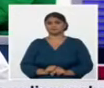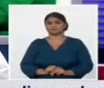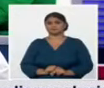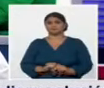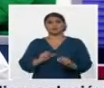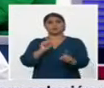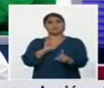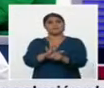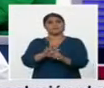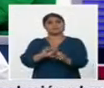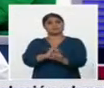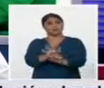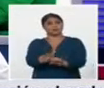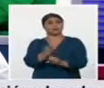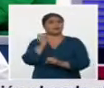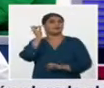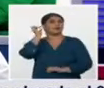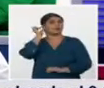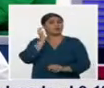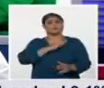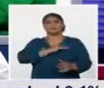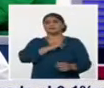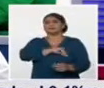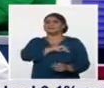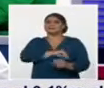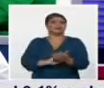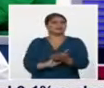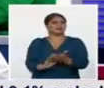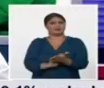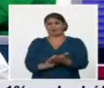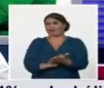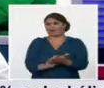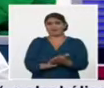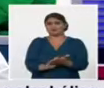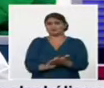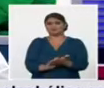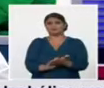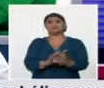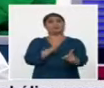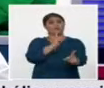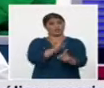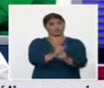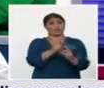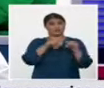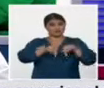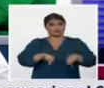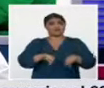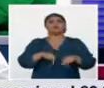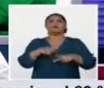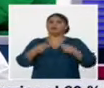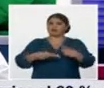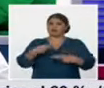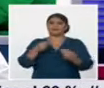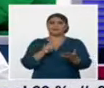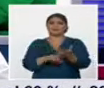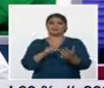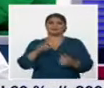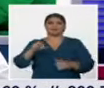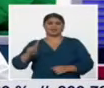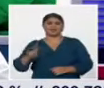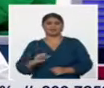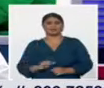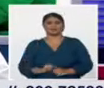esta paciente estaba asintomática. Por el protocolo es que se hace el diagnóstico. Y fallece